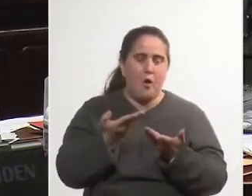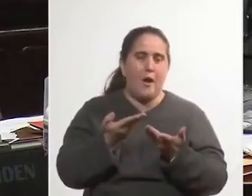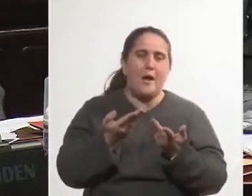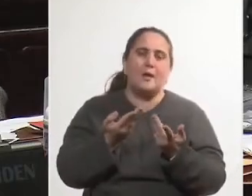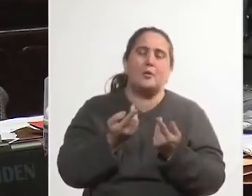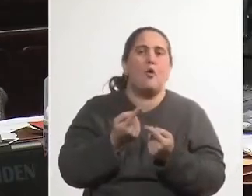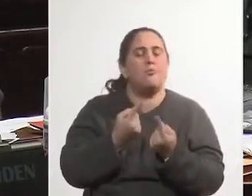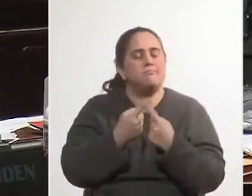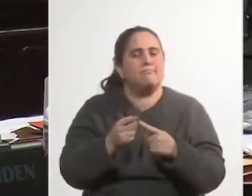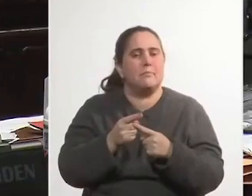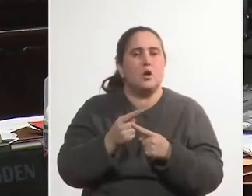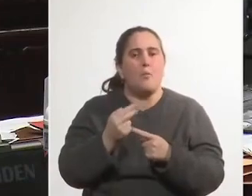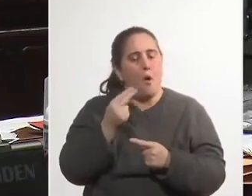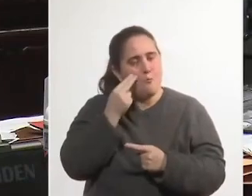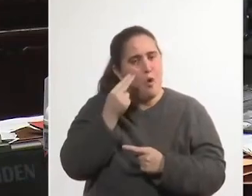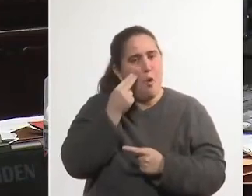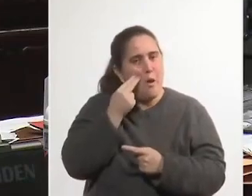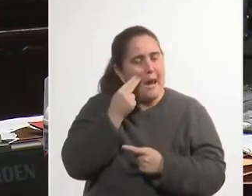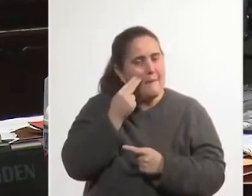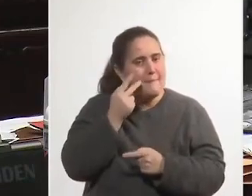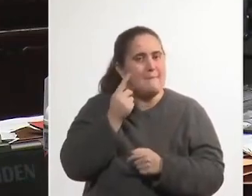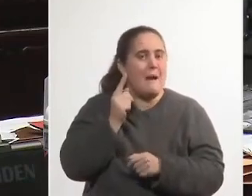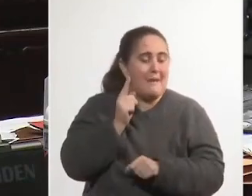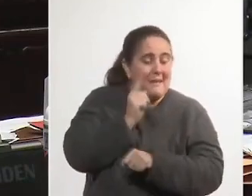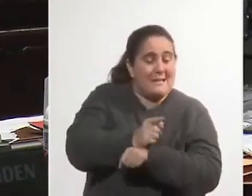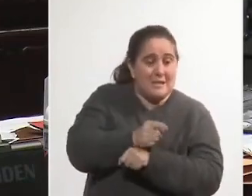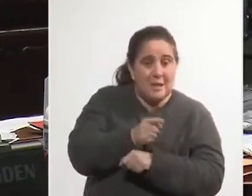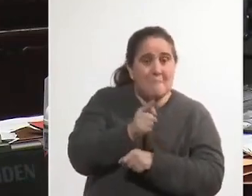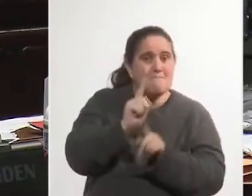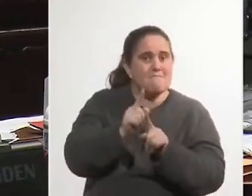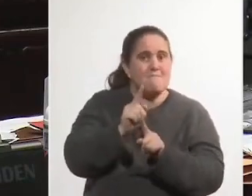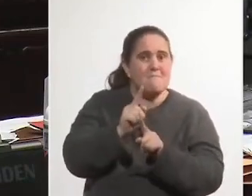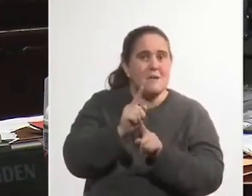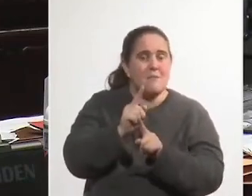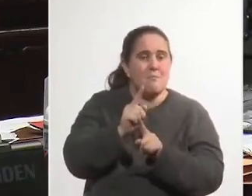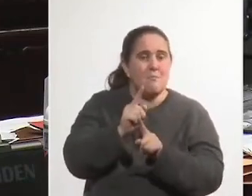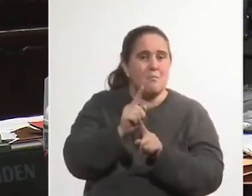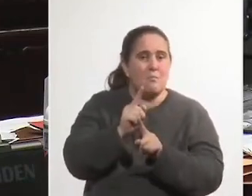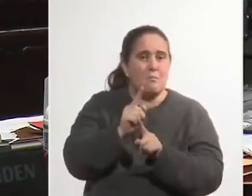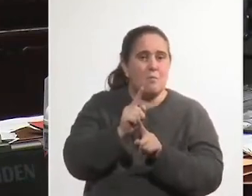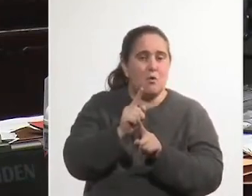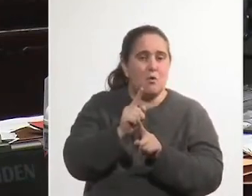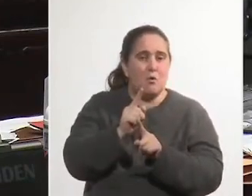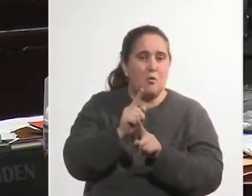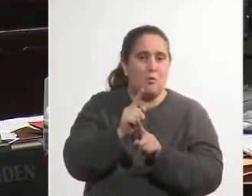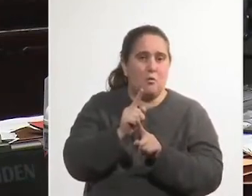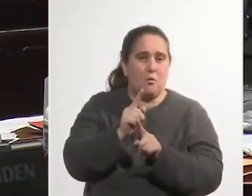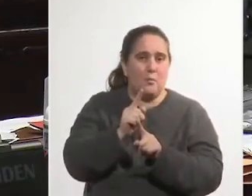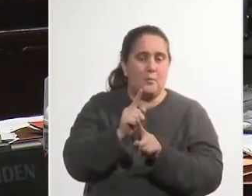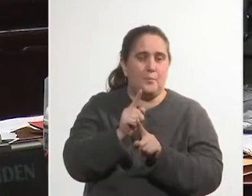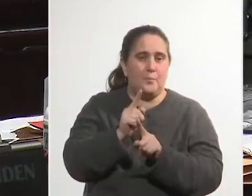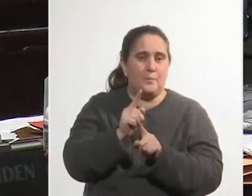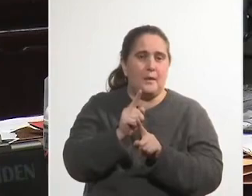la decisión de los problemas de lo que Artigas con